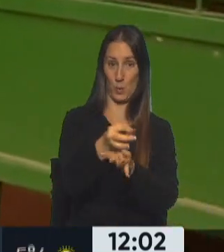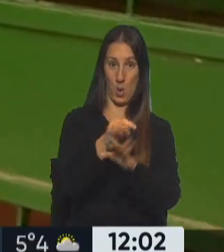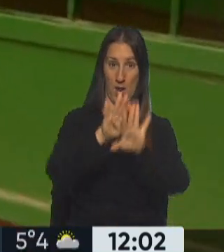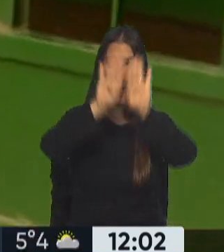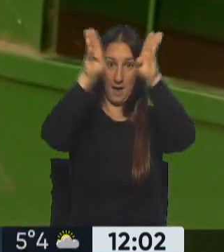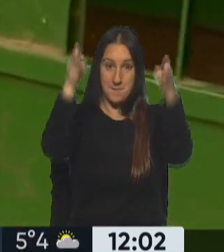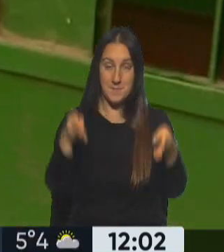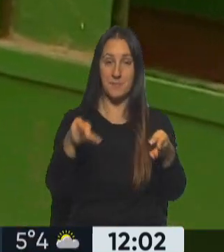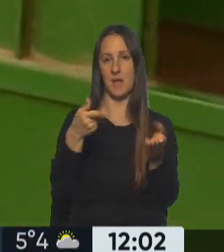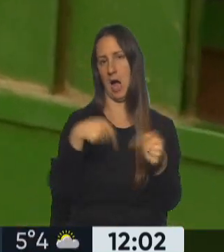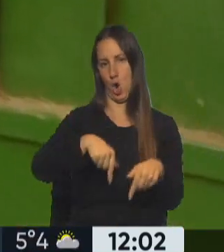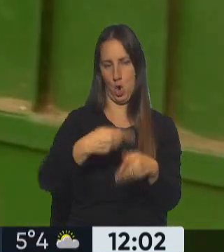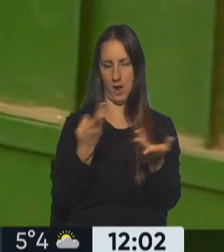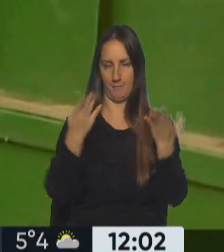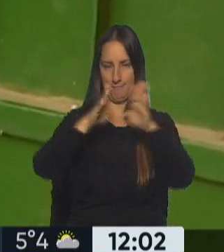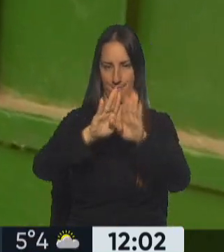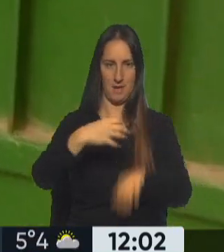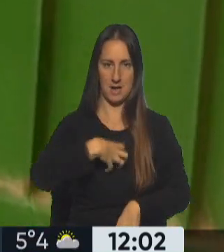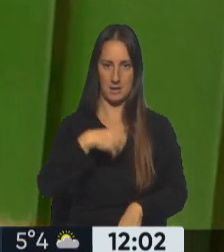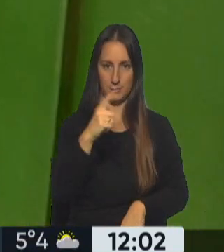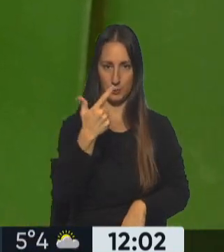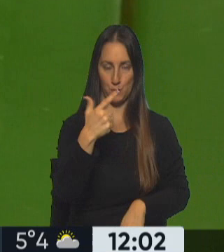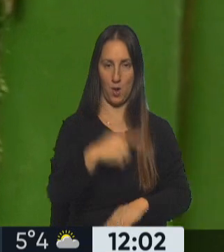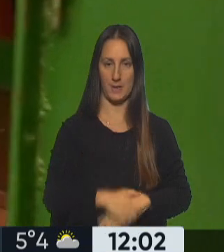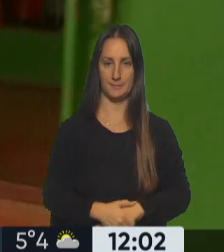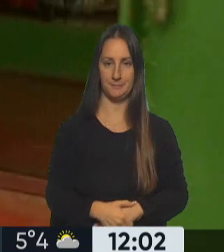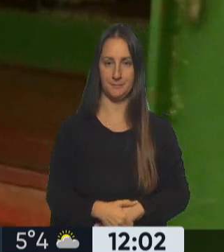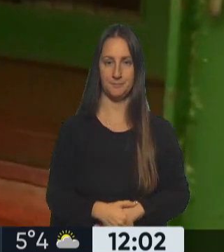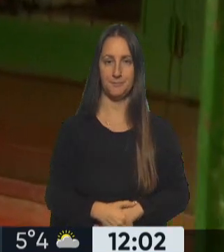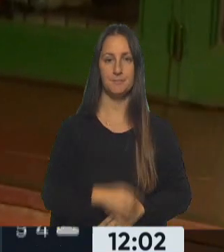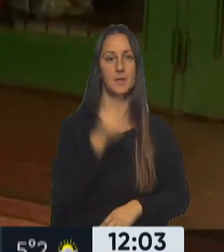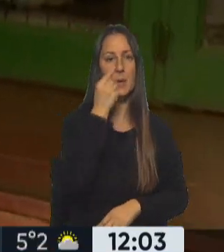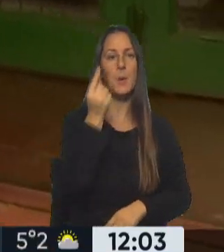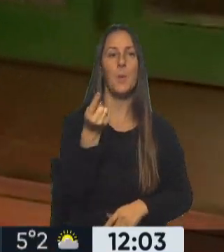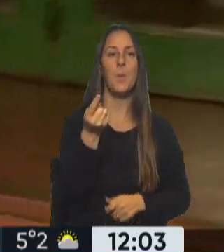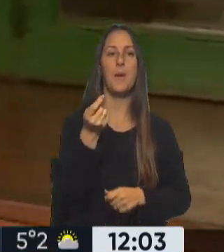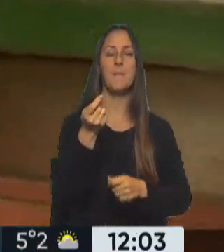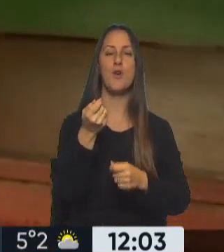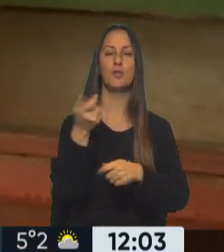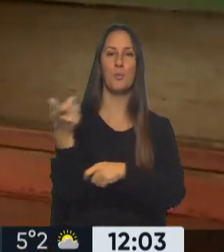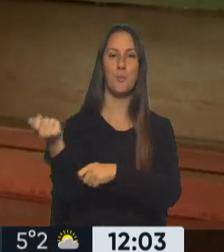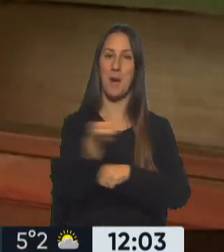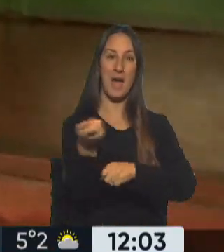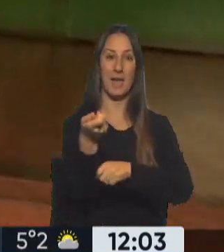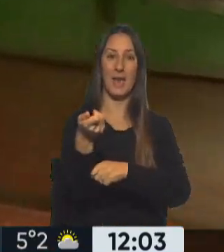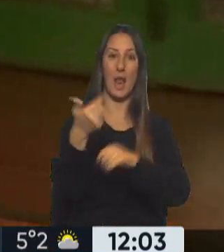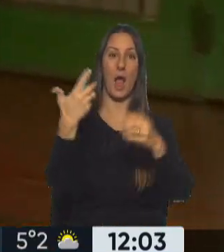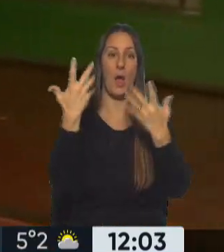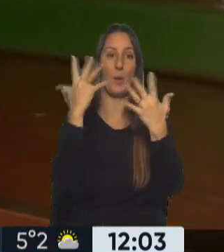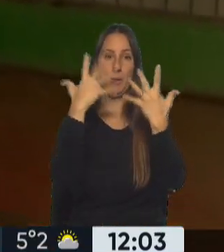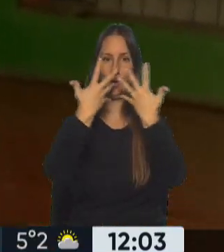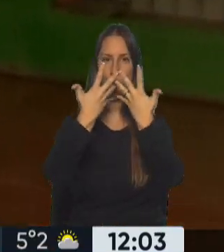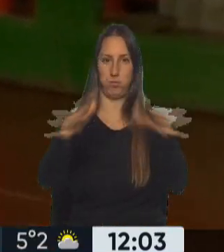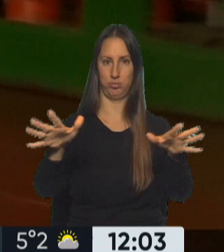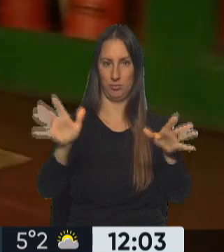por supuesto está cerrada no no hay clases vemos como la manguera ya el vidrio está roto han